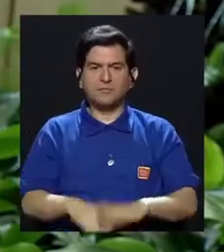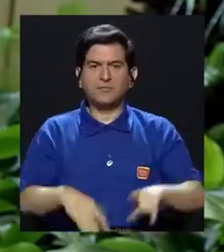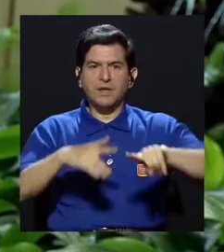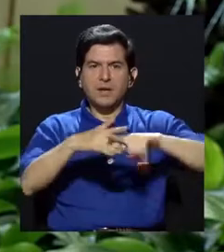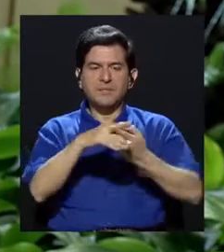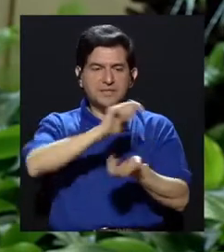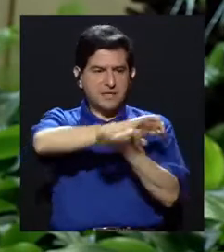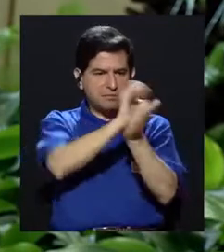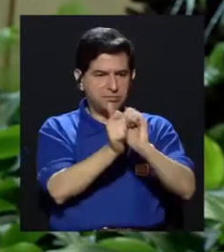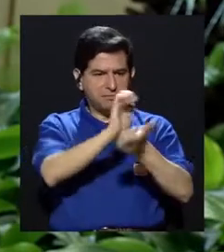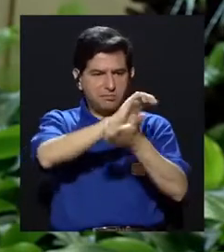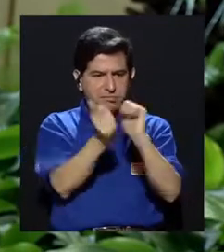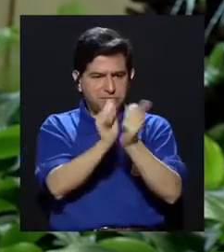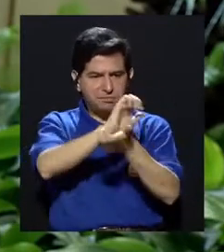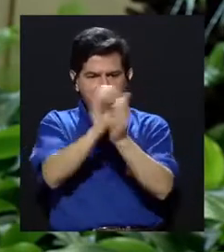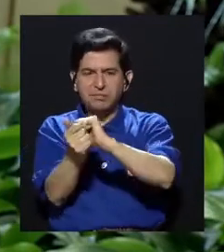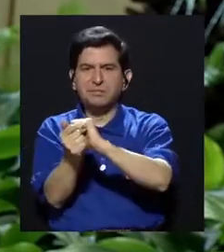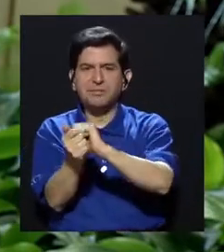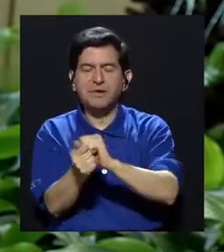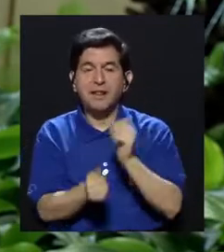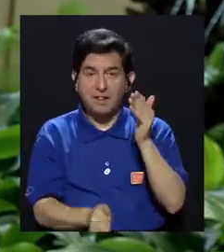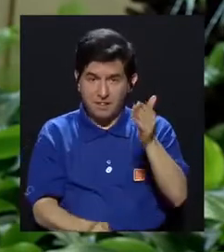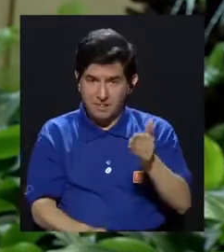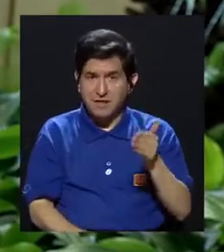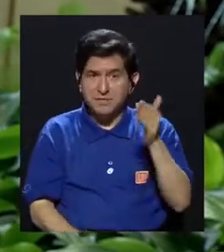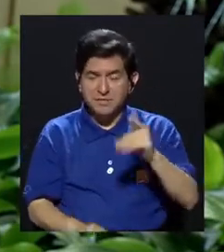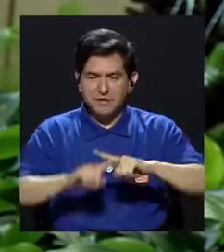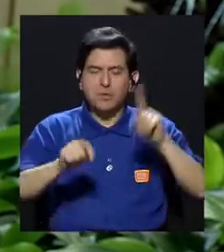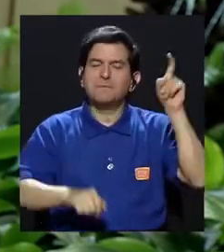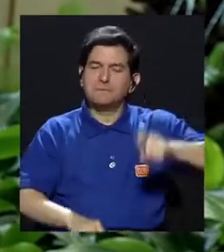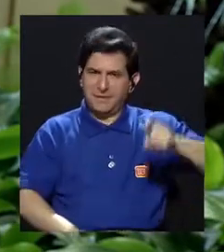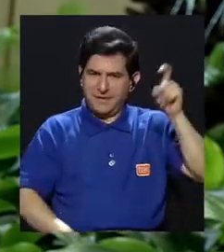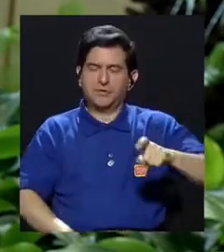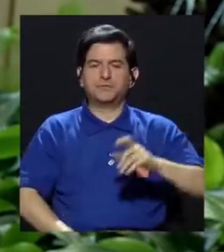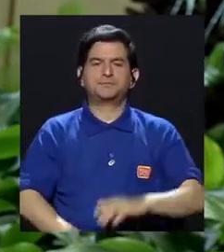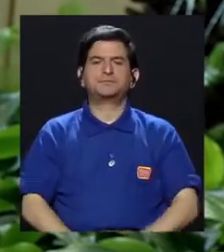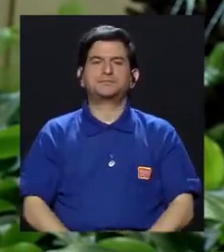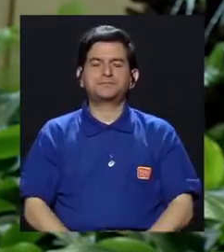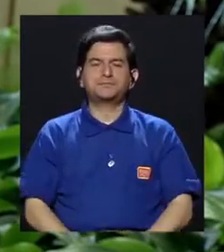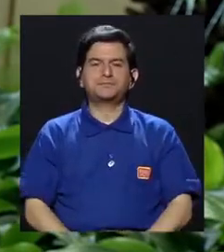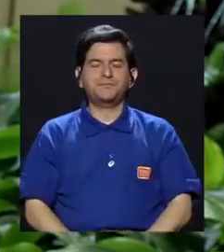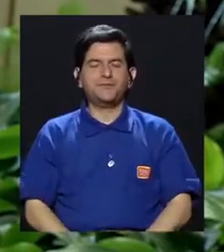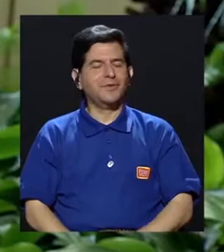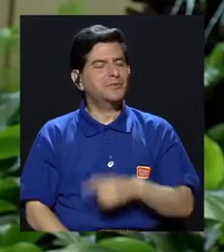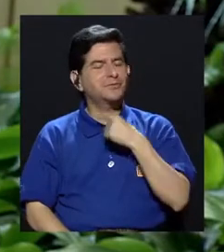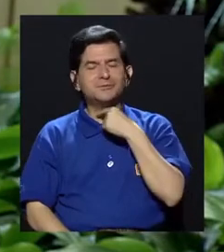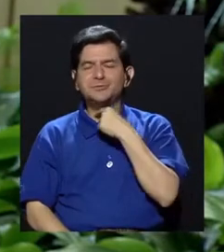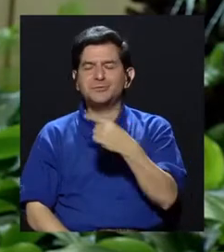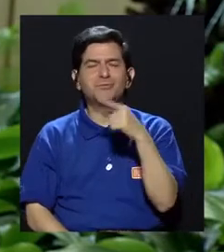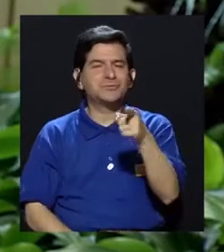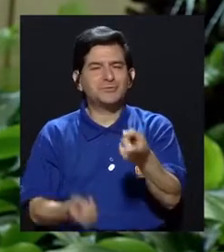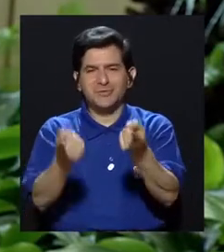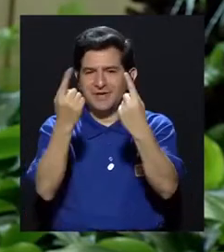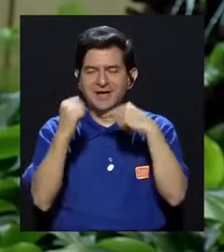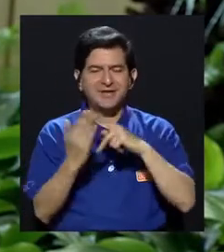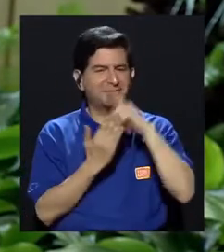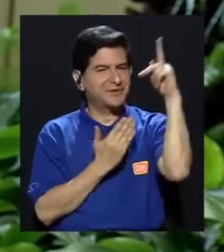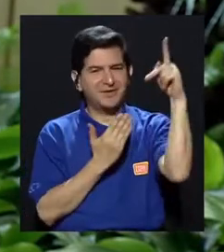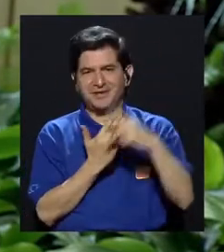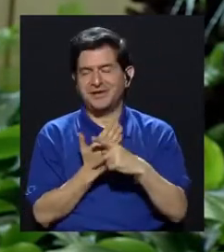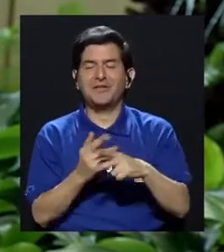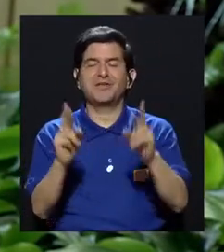se empiezan a generar cambios y procesos de cambio, lentos, pero necesarios. Don Álvaro, la verdad que ha sido un placer tenerlo hoy en nuestro programa